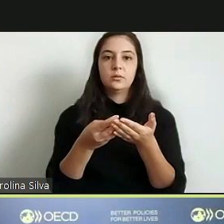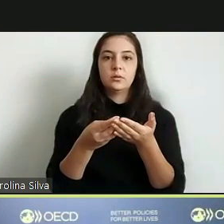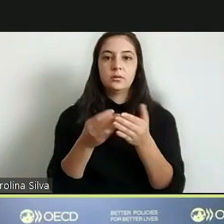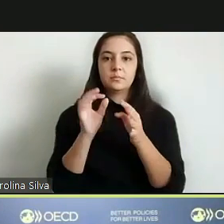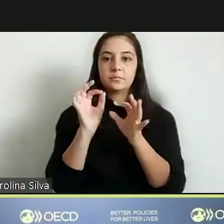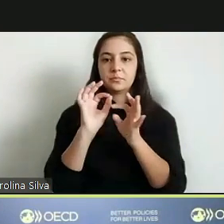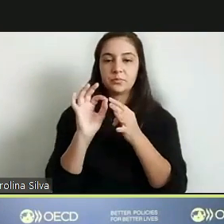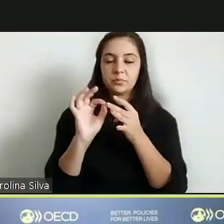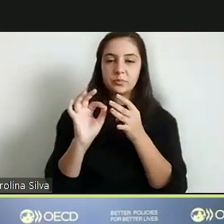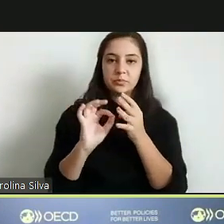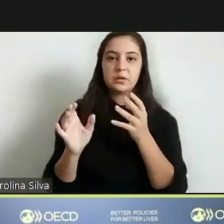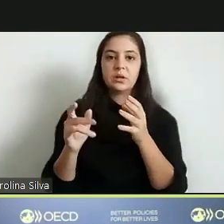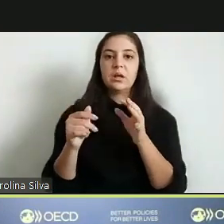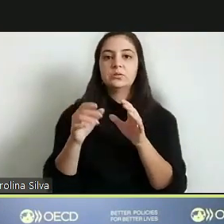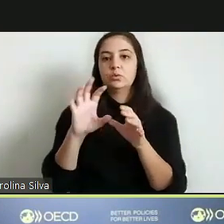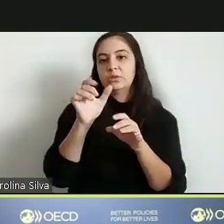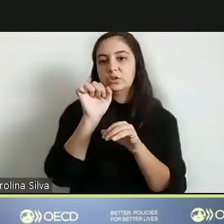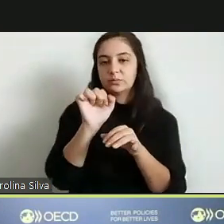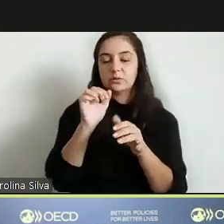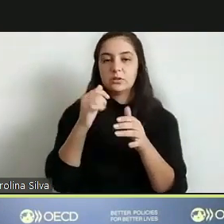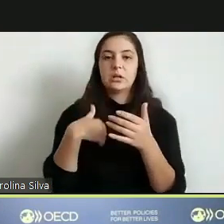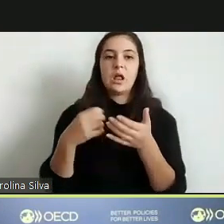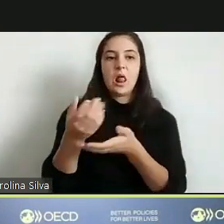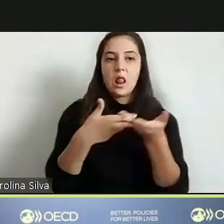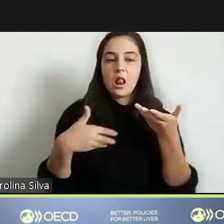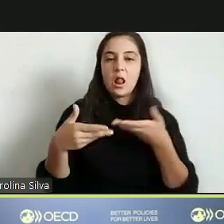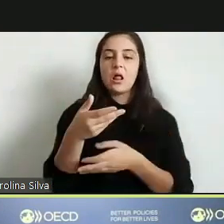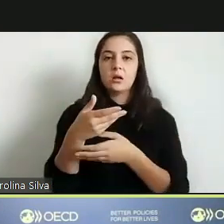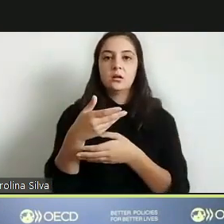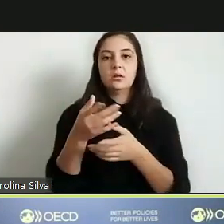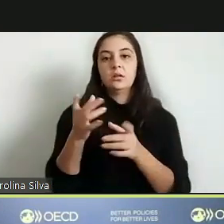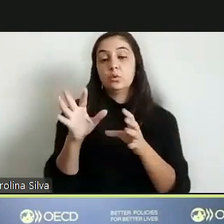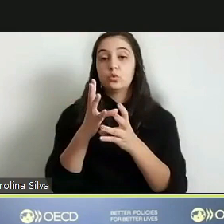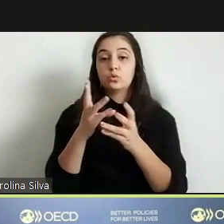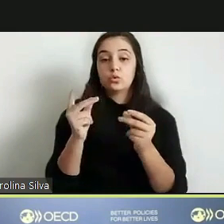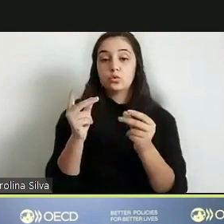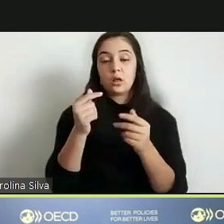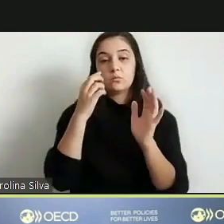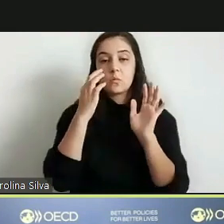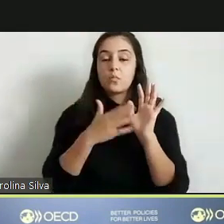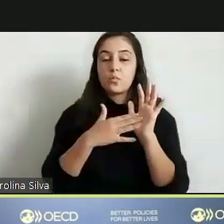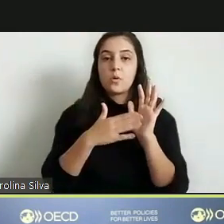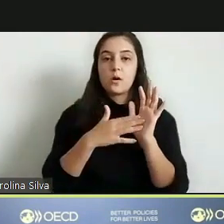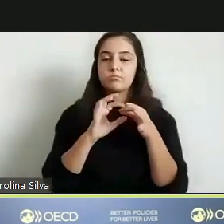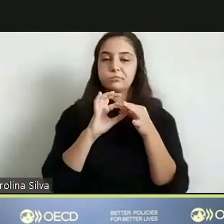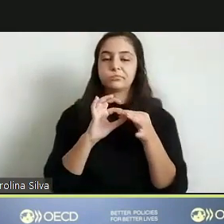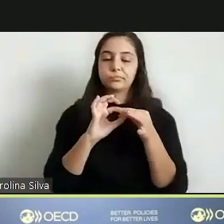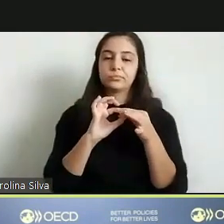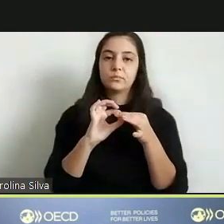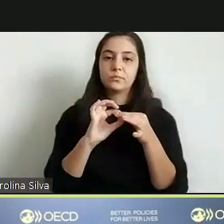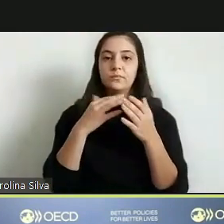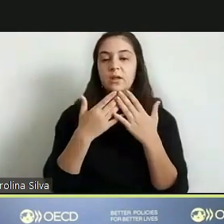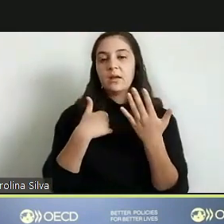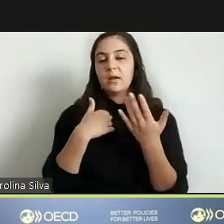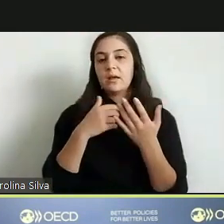características específicas de los países, confianza interpersonal, y los resultados que tuvimos están vinculados a el mensaje que les